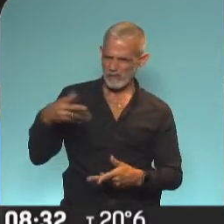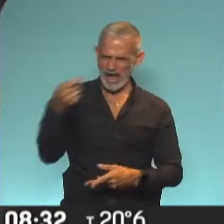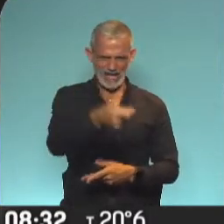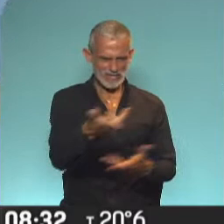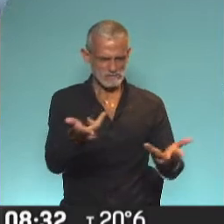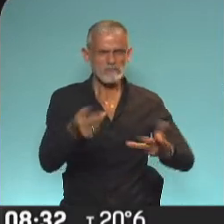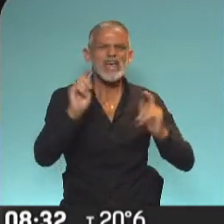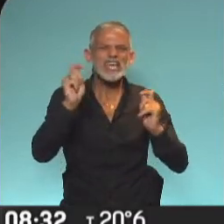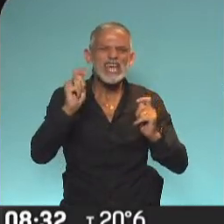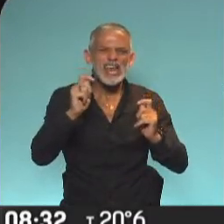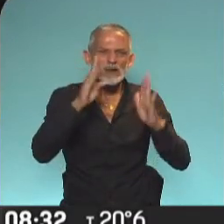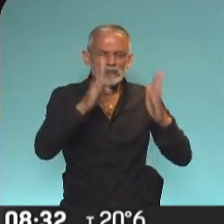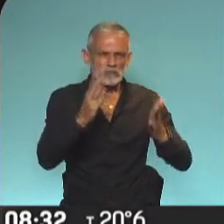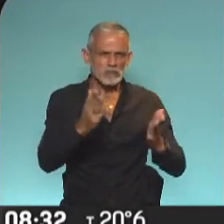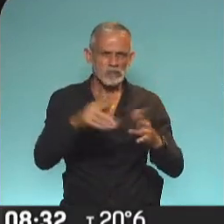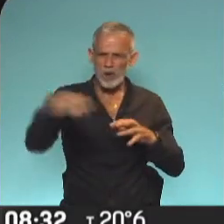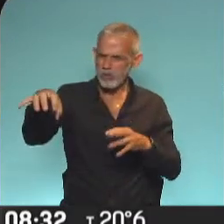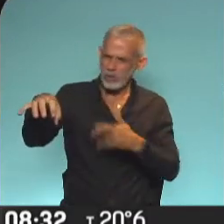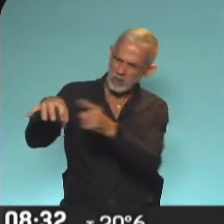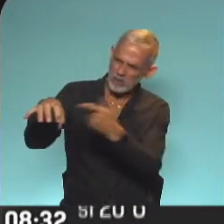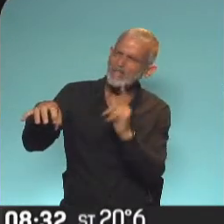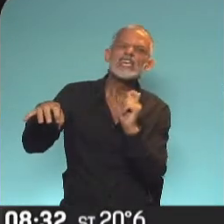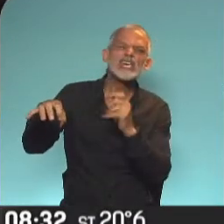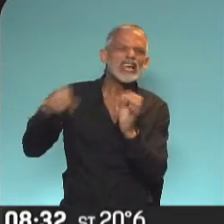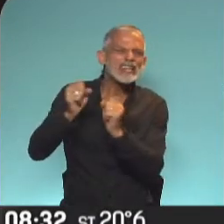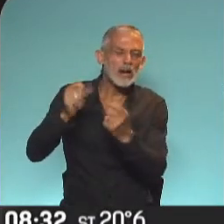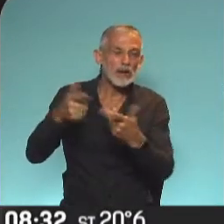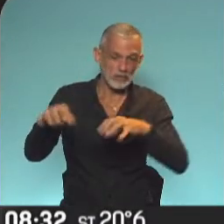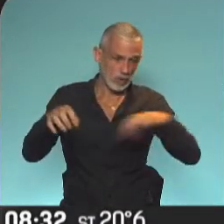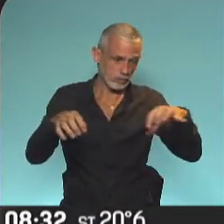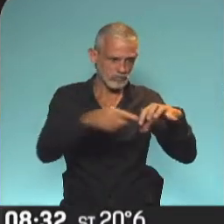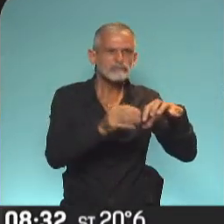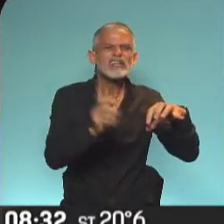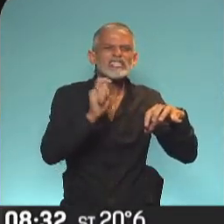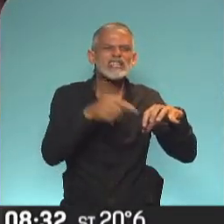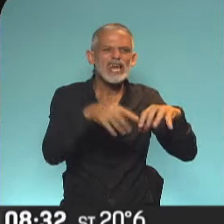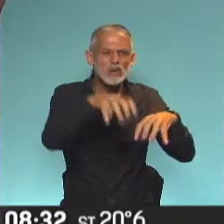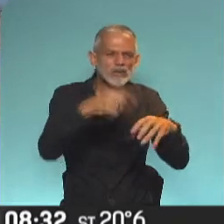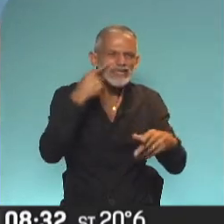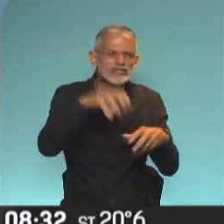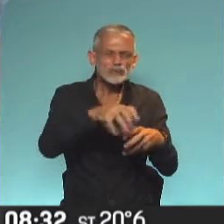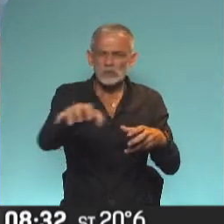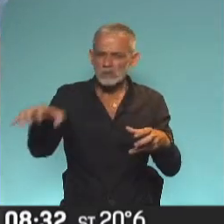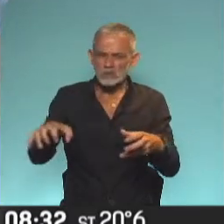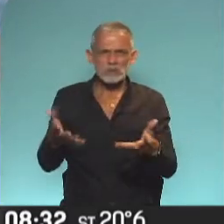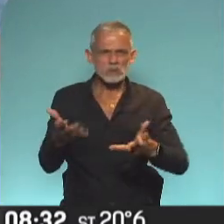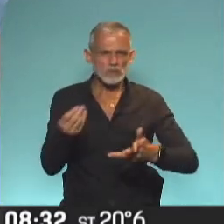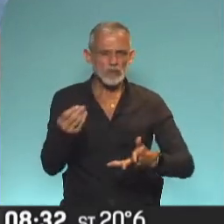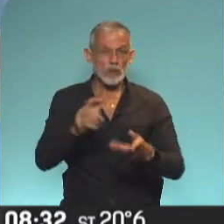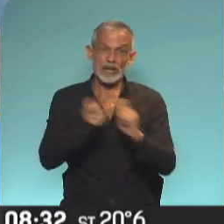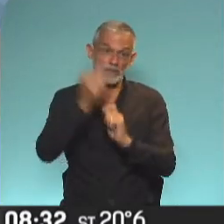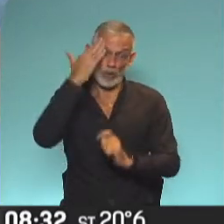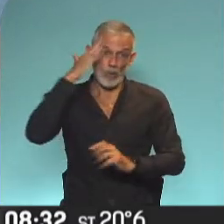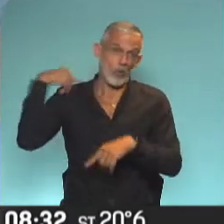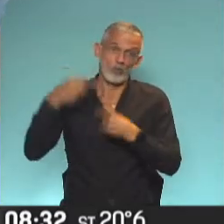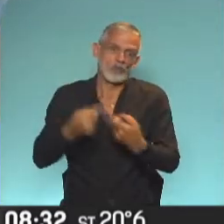Hay como un montón de organismos que son derivadores, pero ¿qué pasa en el proceso que sigue? ¿Y qué pasa en lo otro que son los cambios